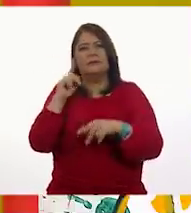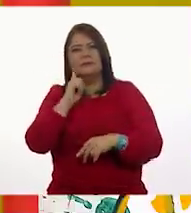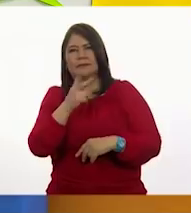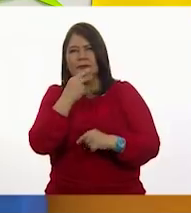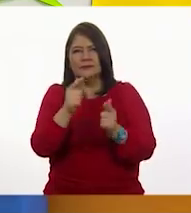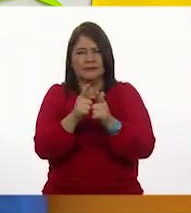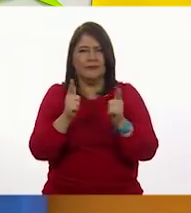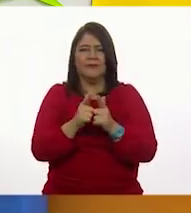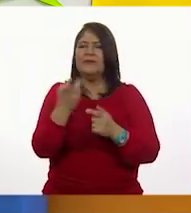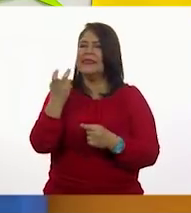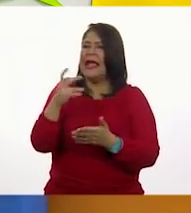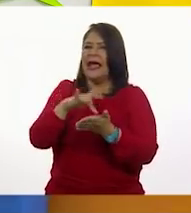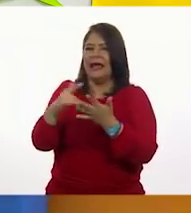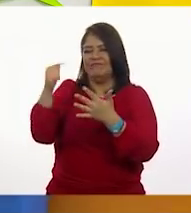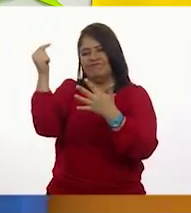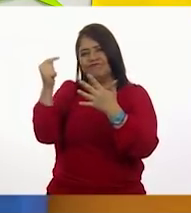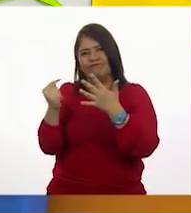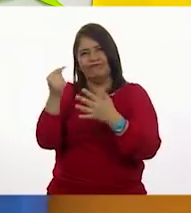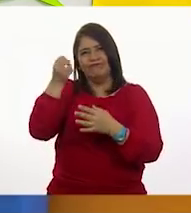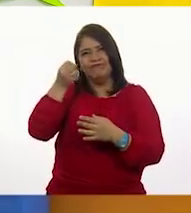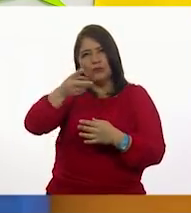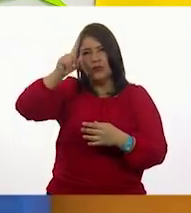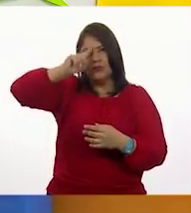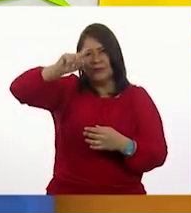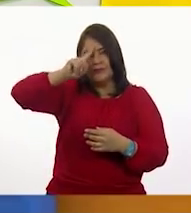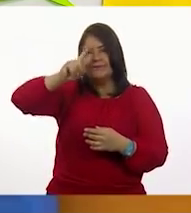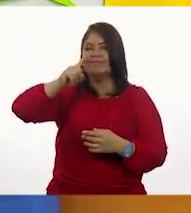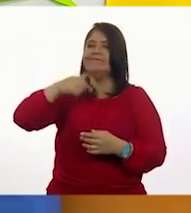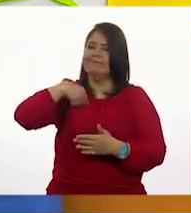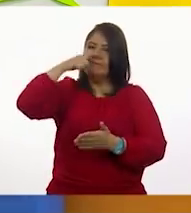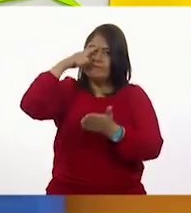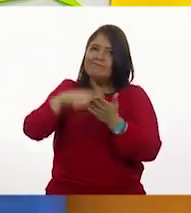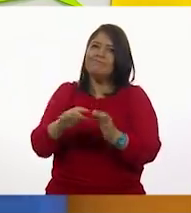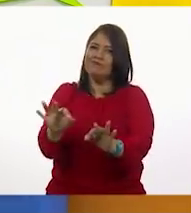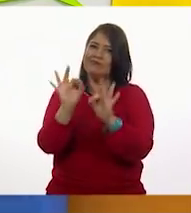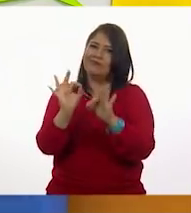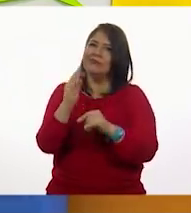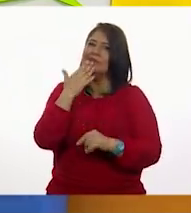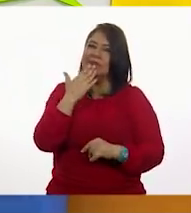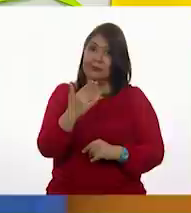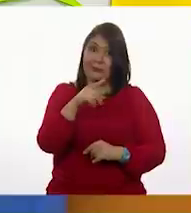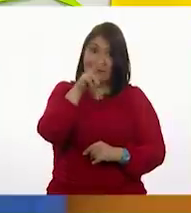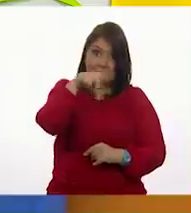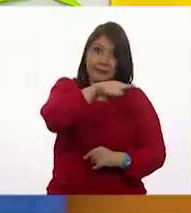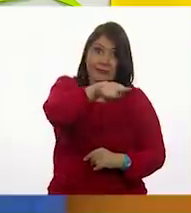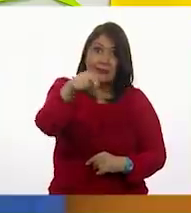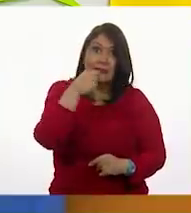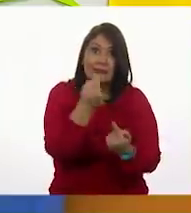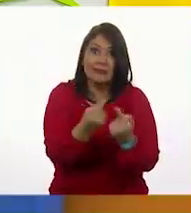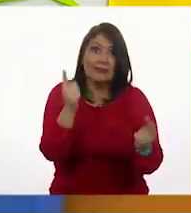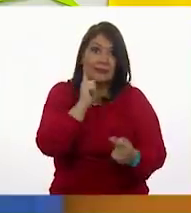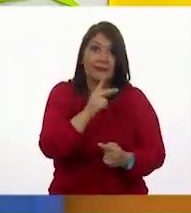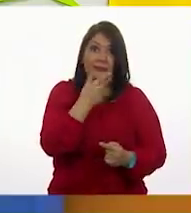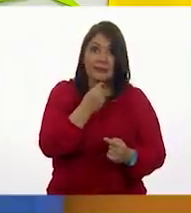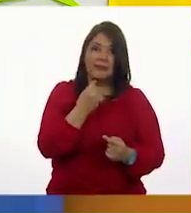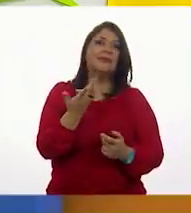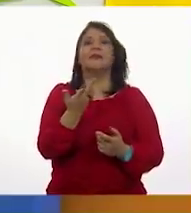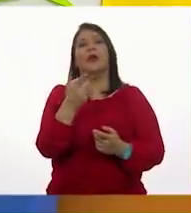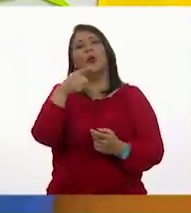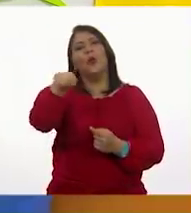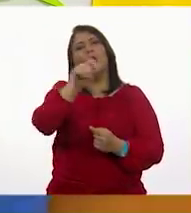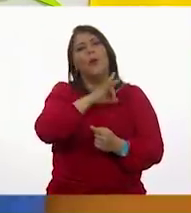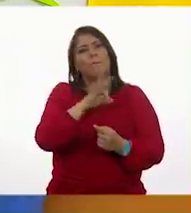Todas esas recomendaciones, maestra, me parecen muy, muy adecuadas, ¿verdad, niñas y niños? Bueno,